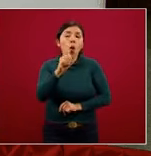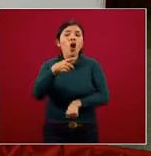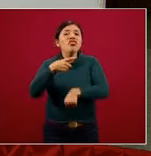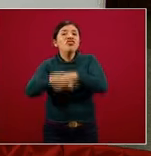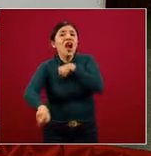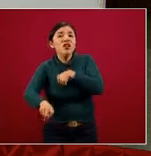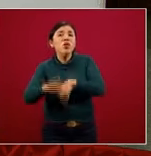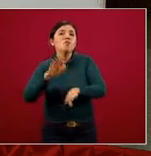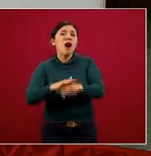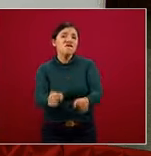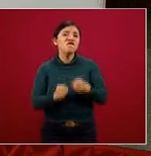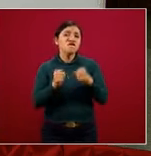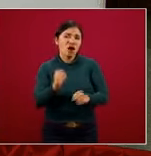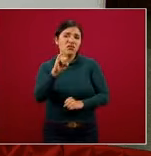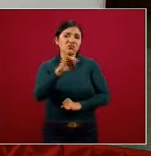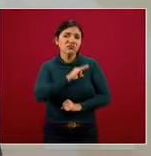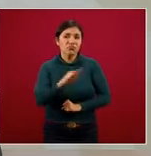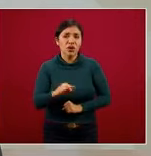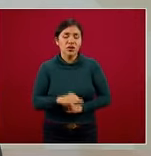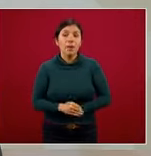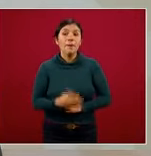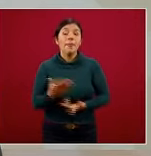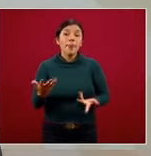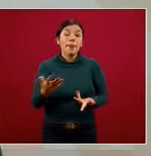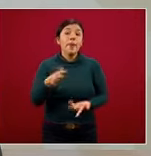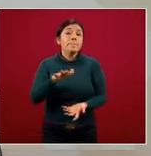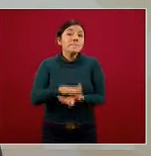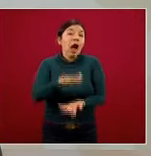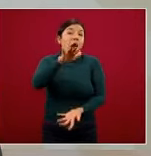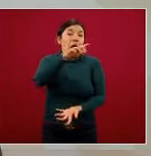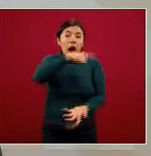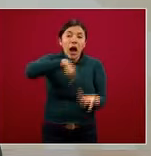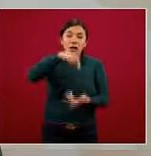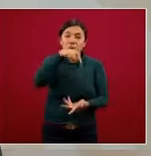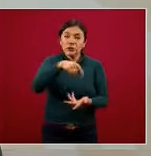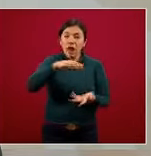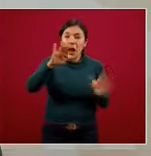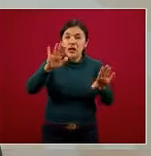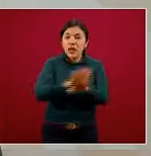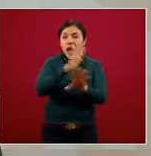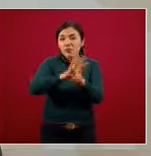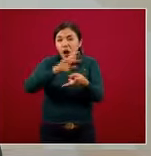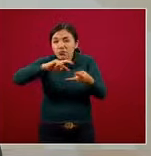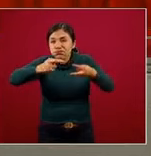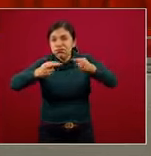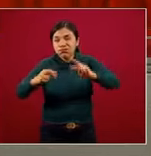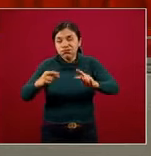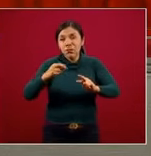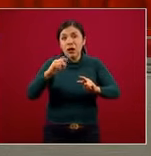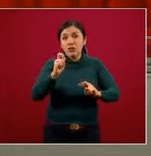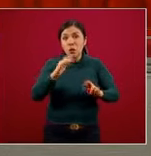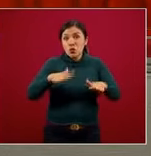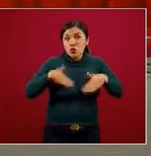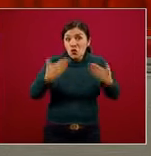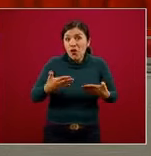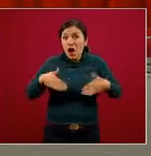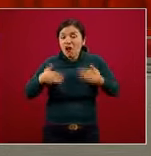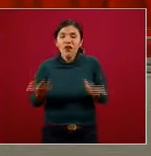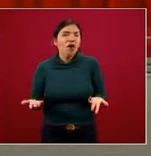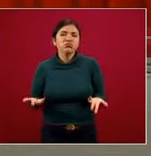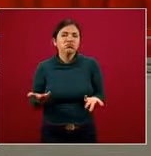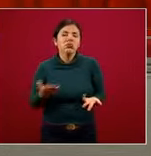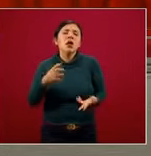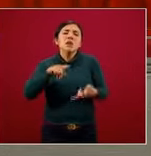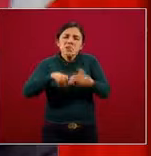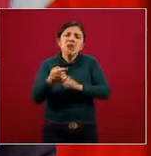de causar enfermedad. Y la enorme mayoría de las mutaciones no confieren ni una cosa ni la otra. Entonces, estarán